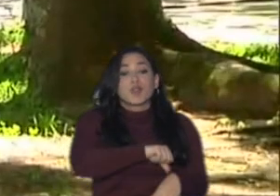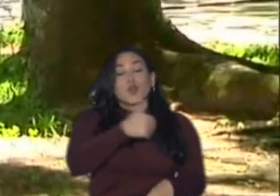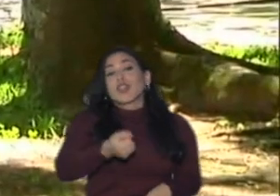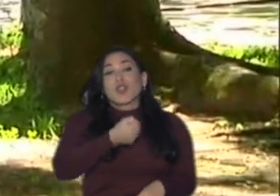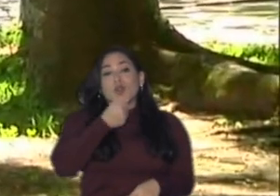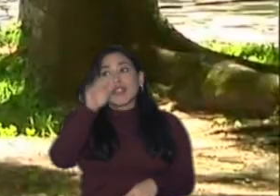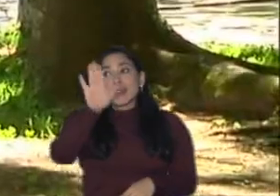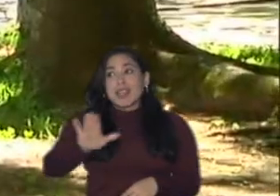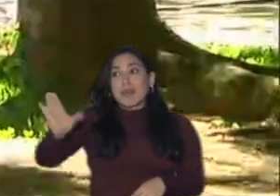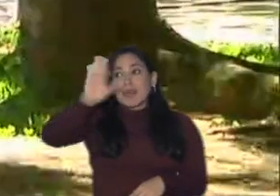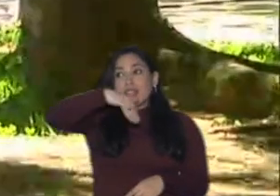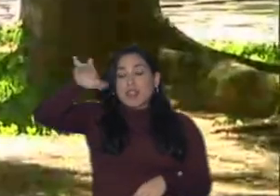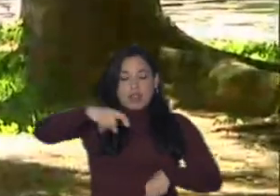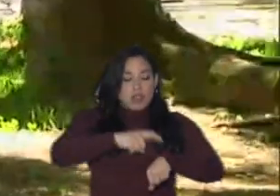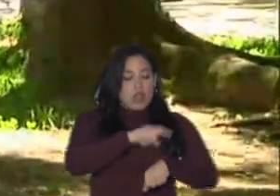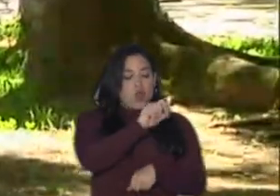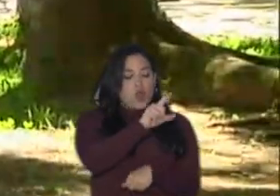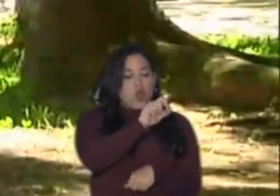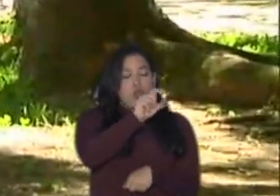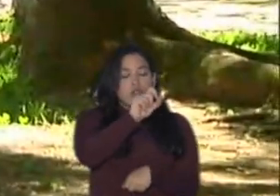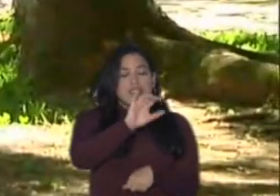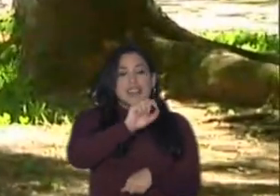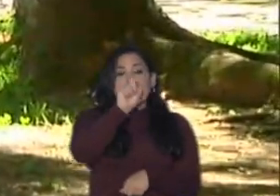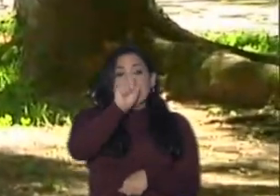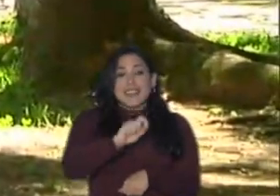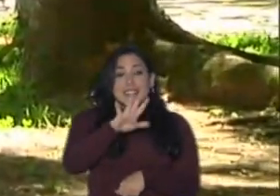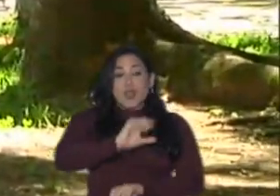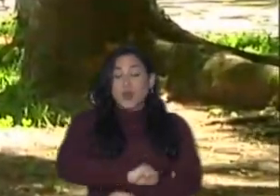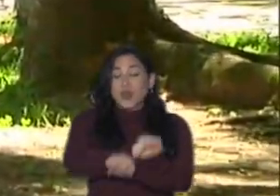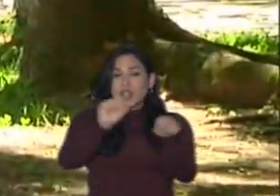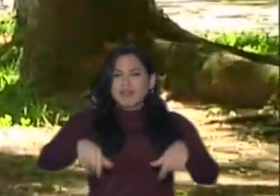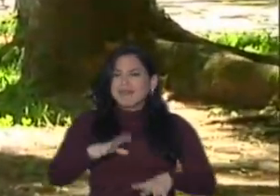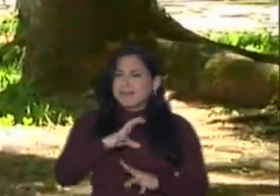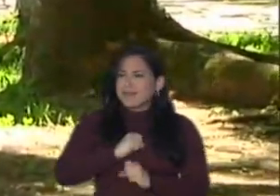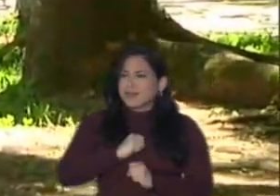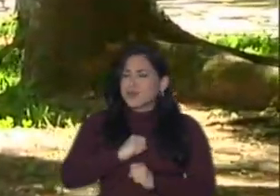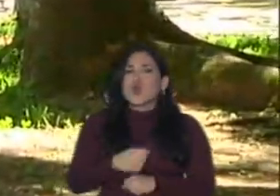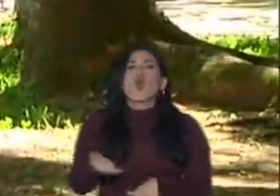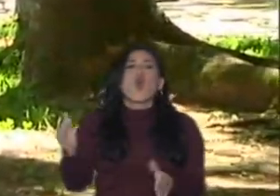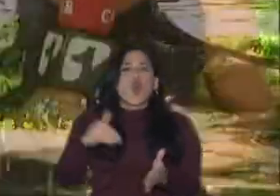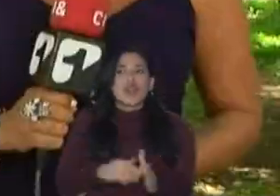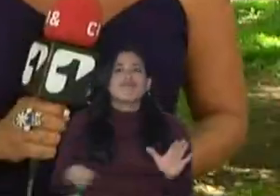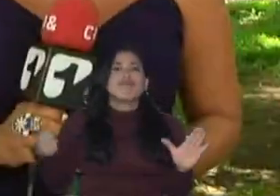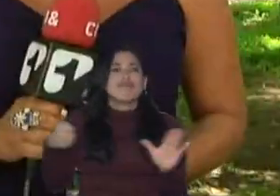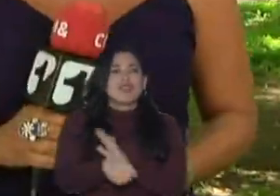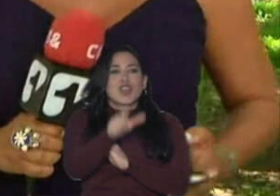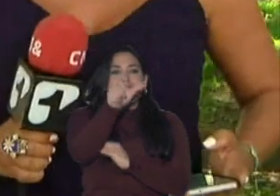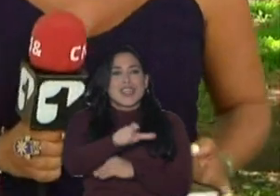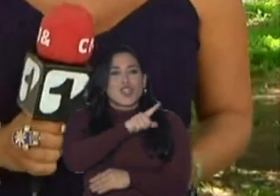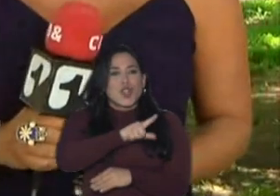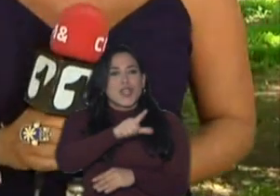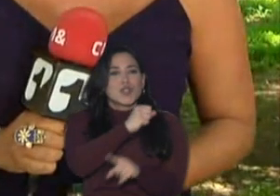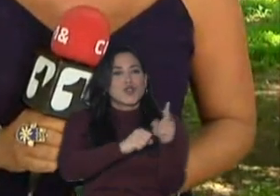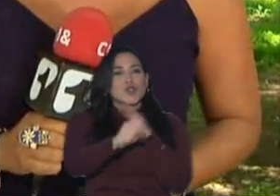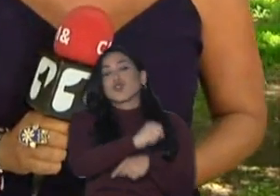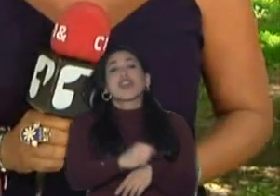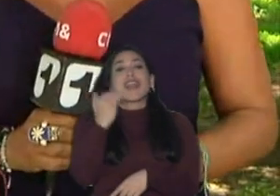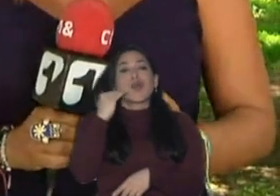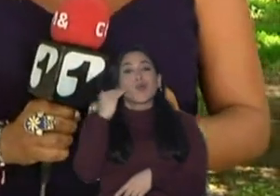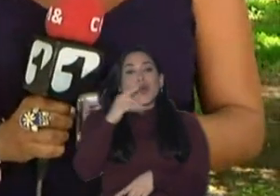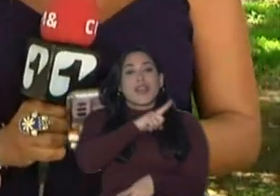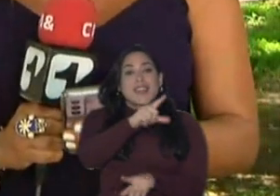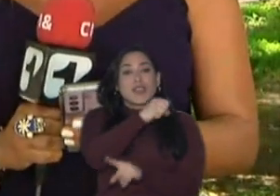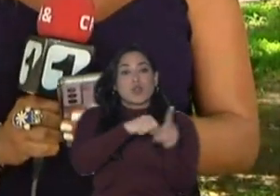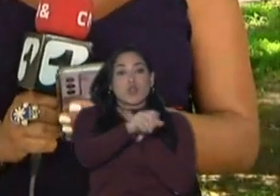noticias de Antioquia, a las 11:05 de la mañana, indignación por un nuevo asesinato de un líder social, en este caso es una